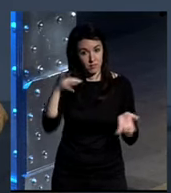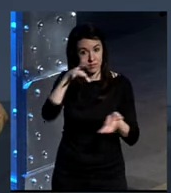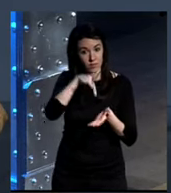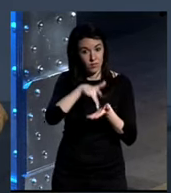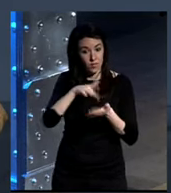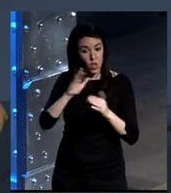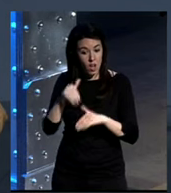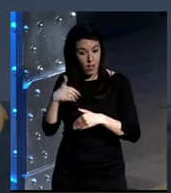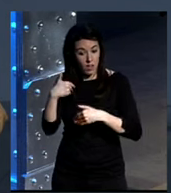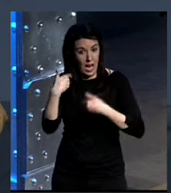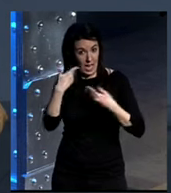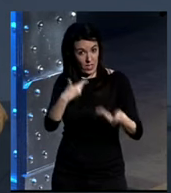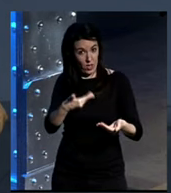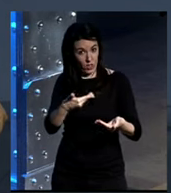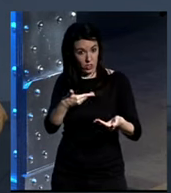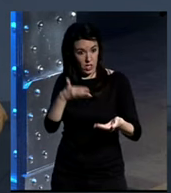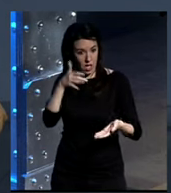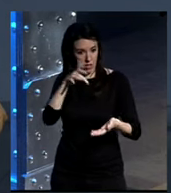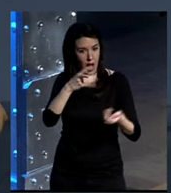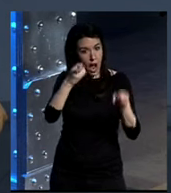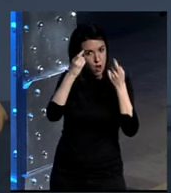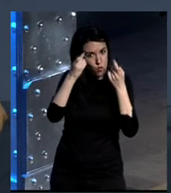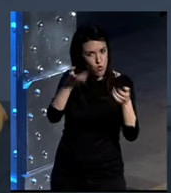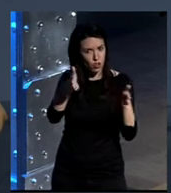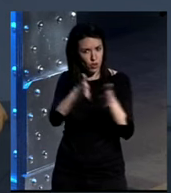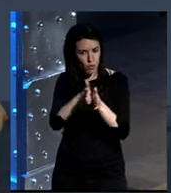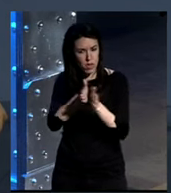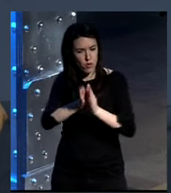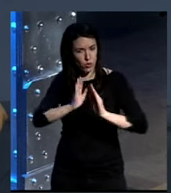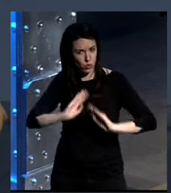esa generosidad en sus alumnos y compañeros